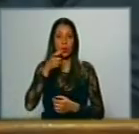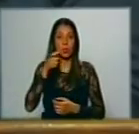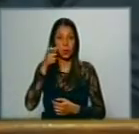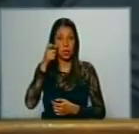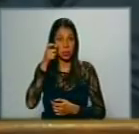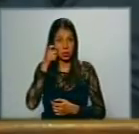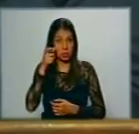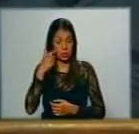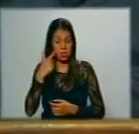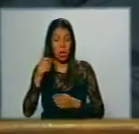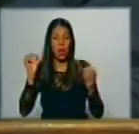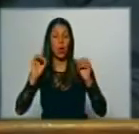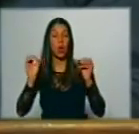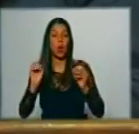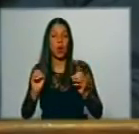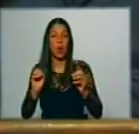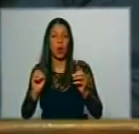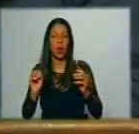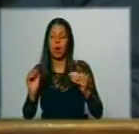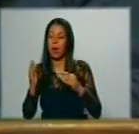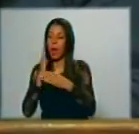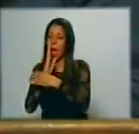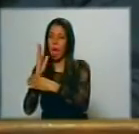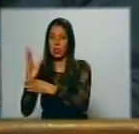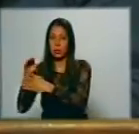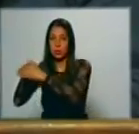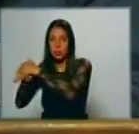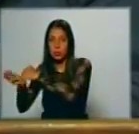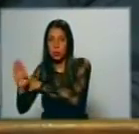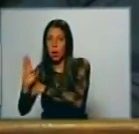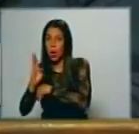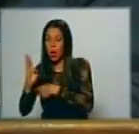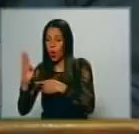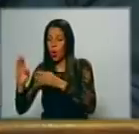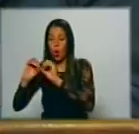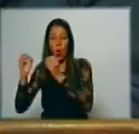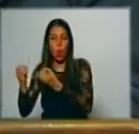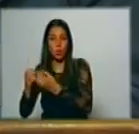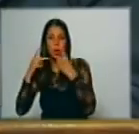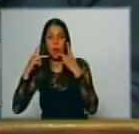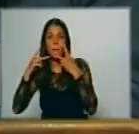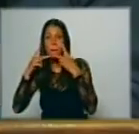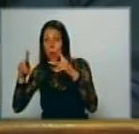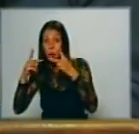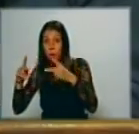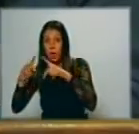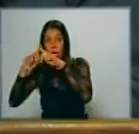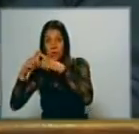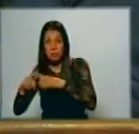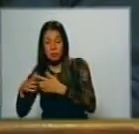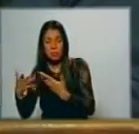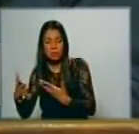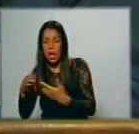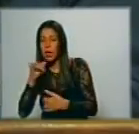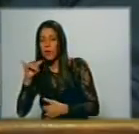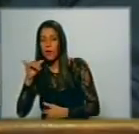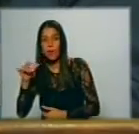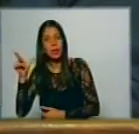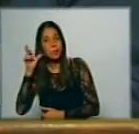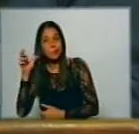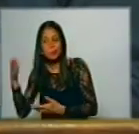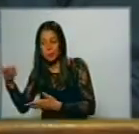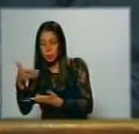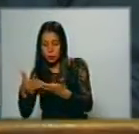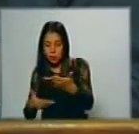y resguardado en los archivos de otros órganos de la administración pública. Dicha información debe